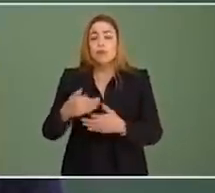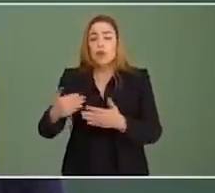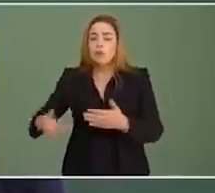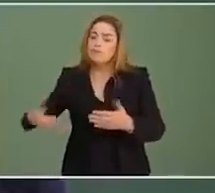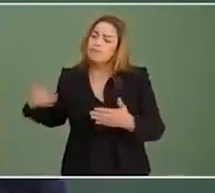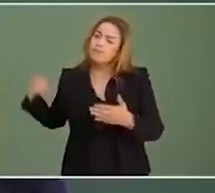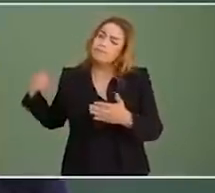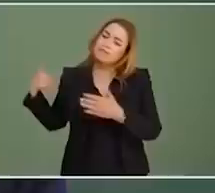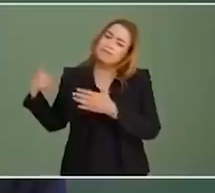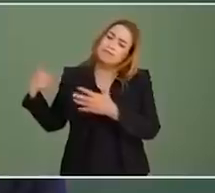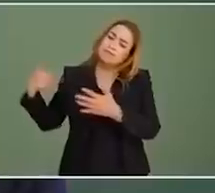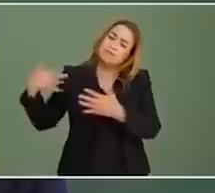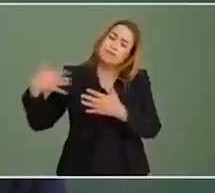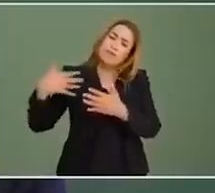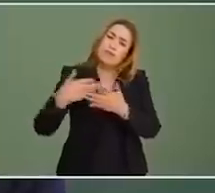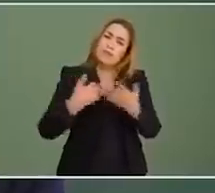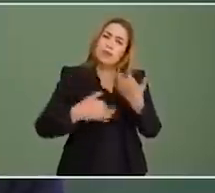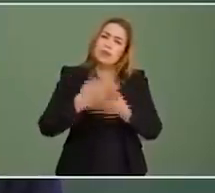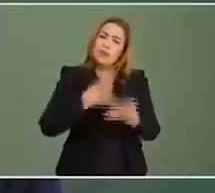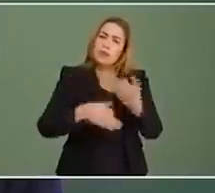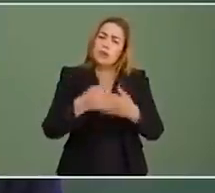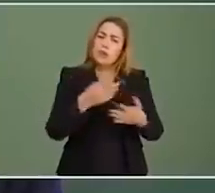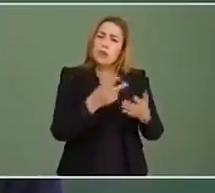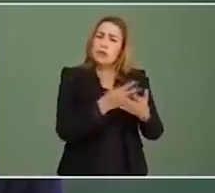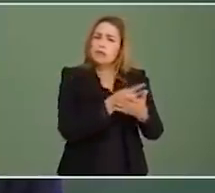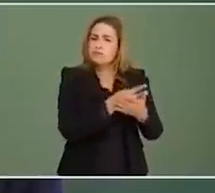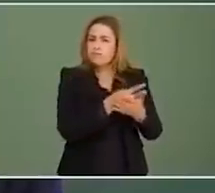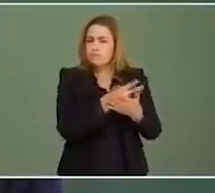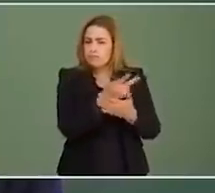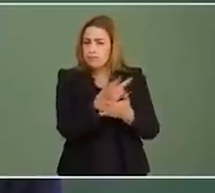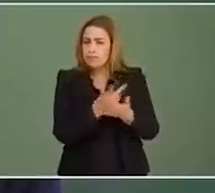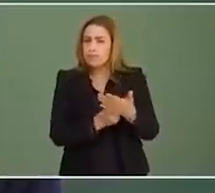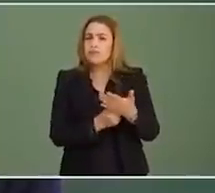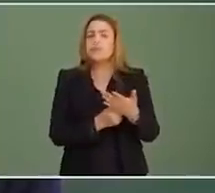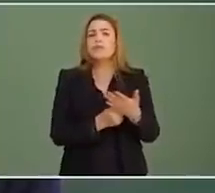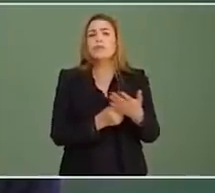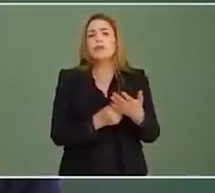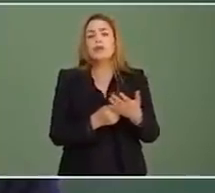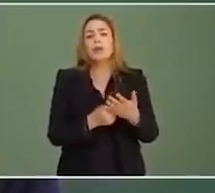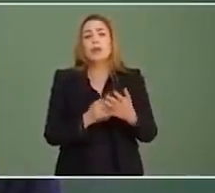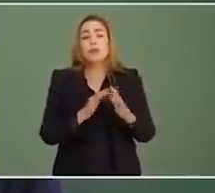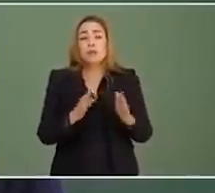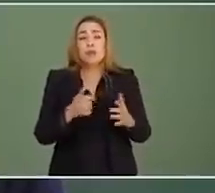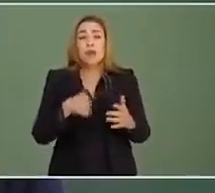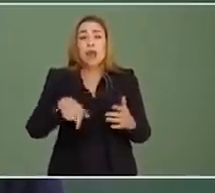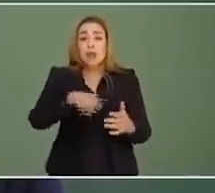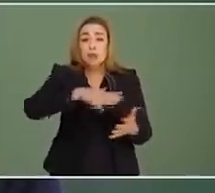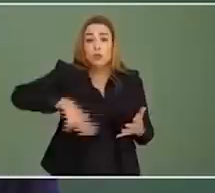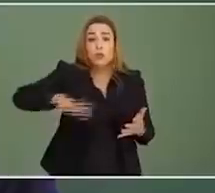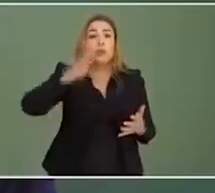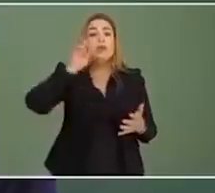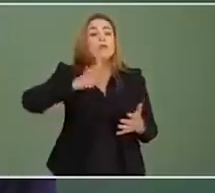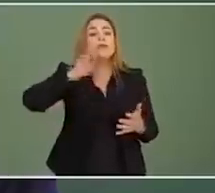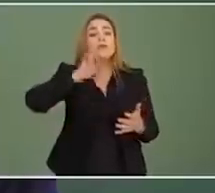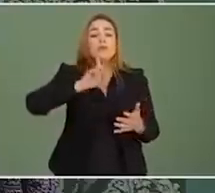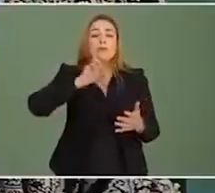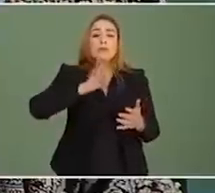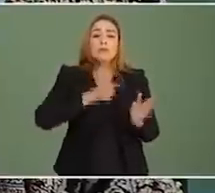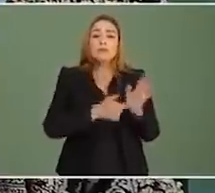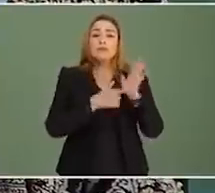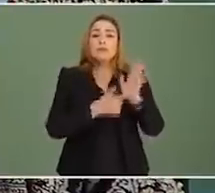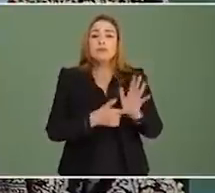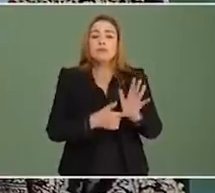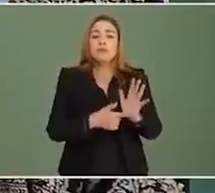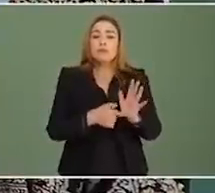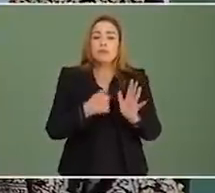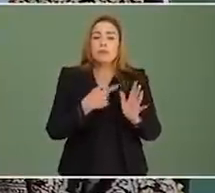propuestas para dirigir el instituto nacional de mujeres y